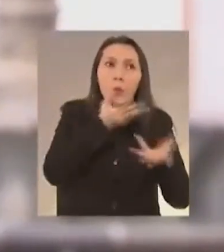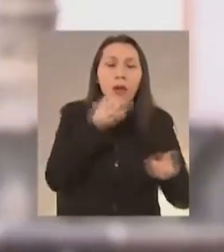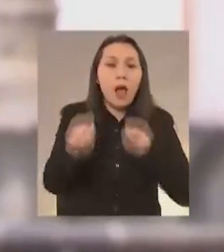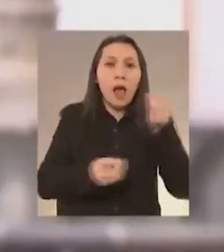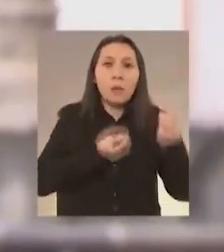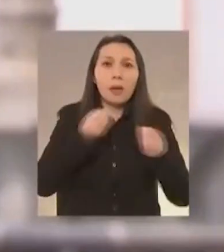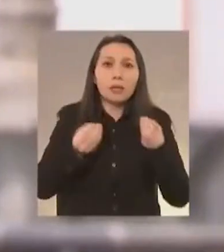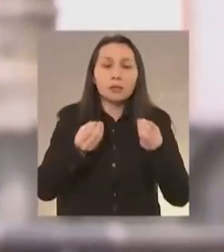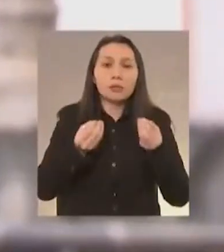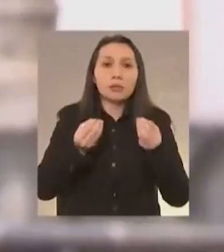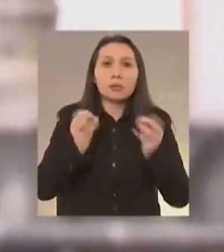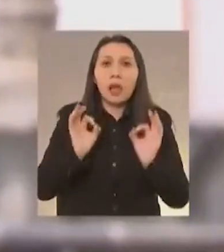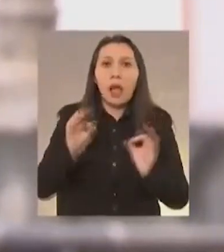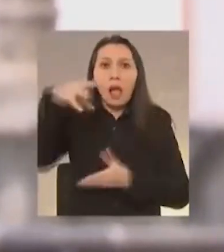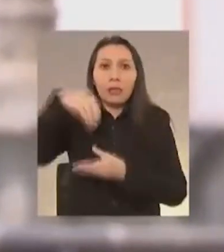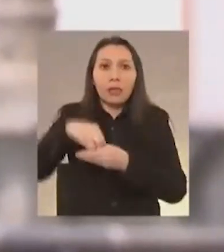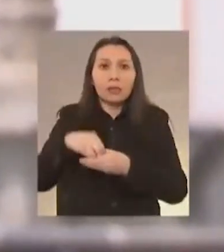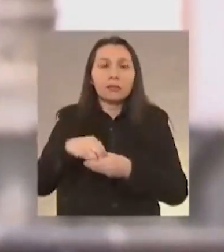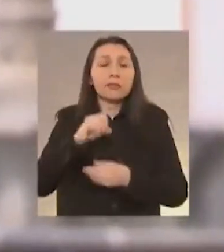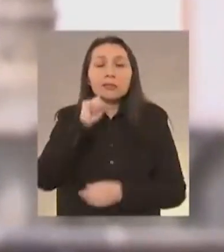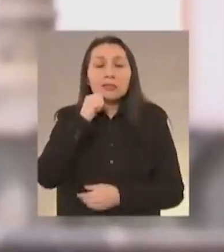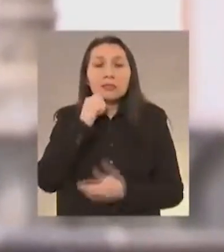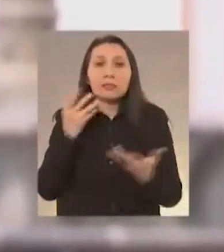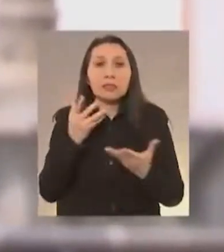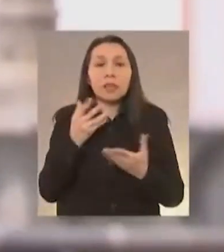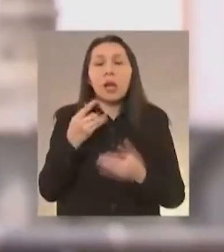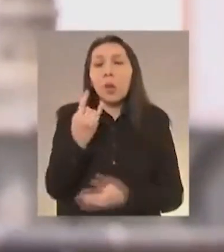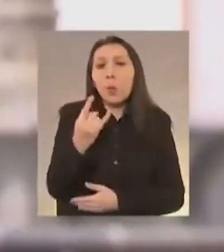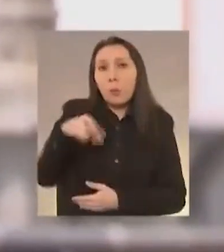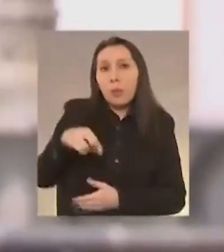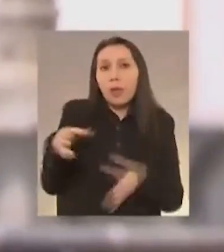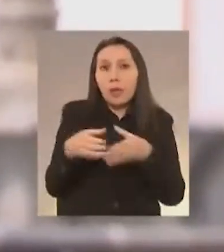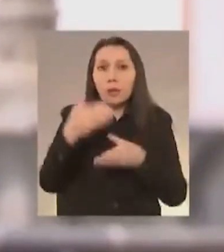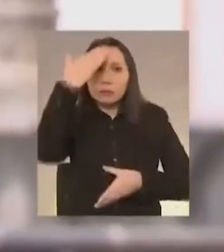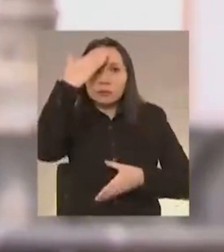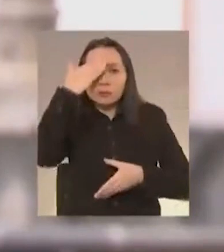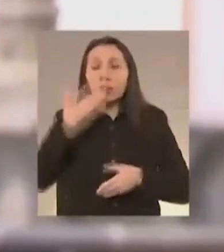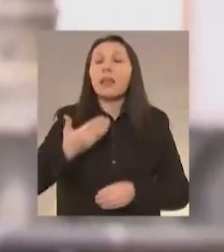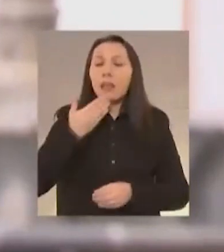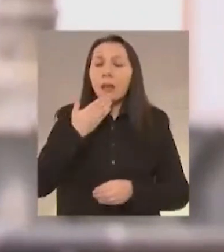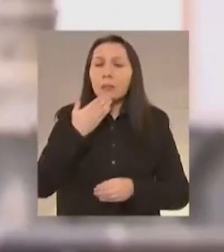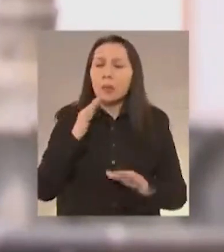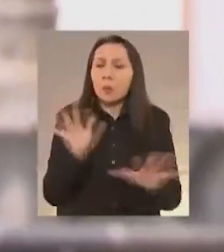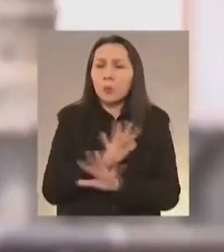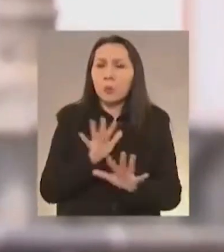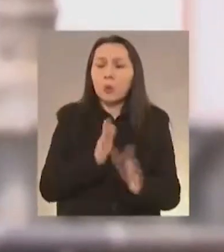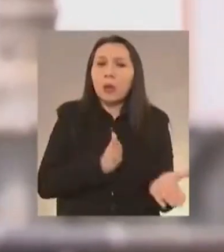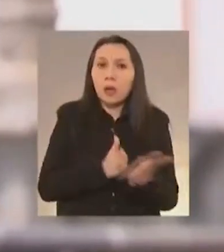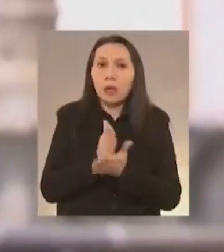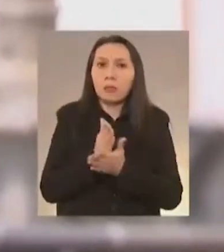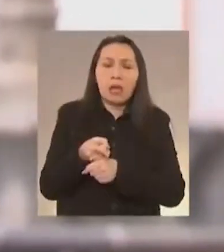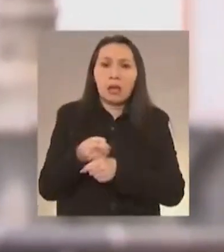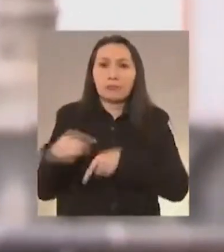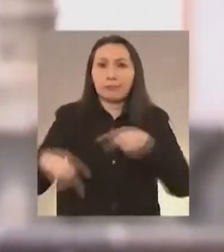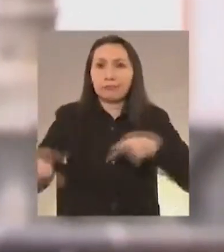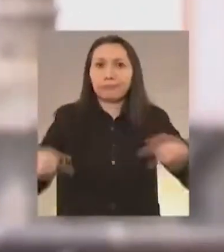entonces, lo que significaba la unidad popular y también la barbarie que comenzaba a imponerse.